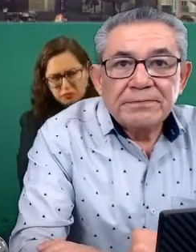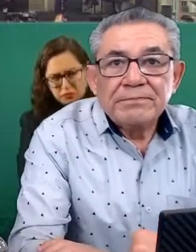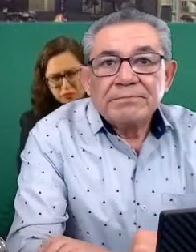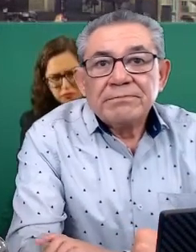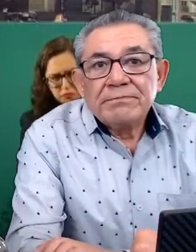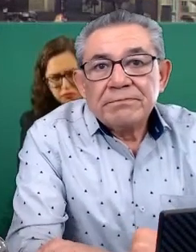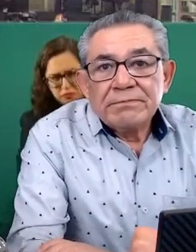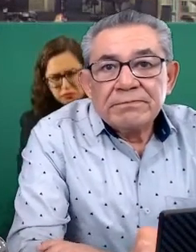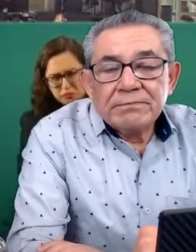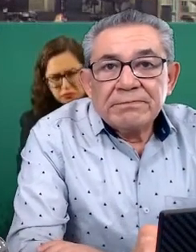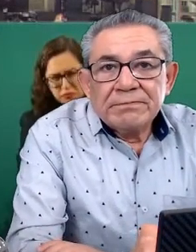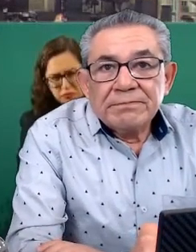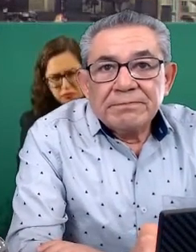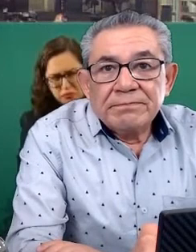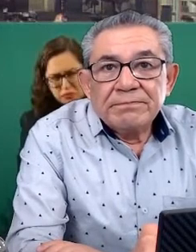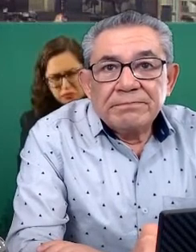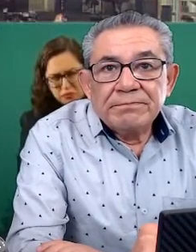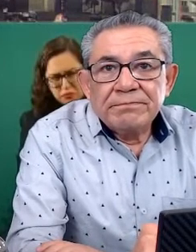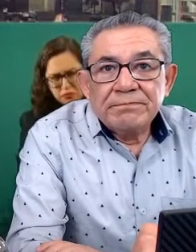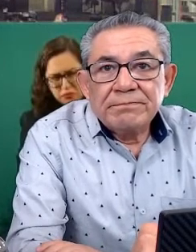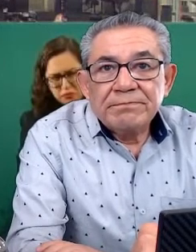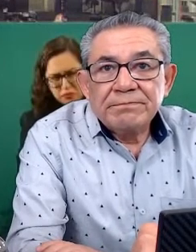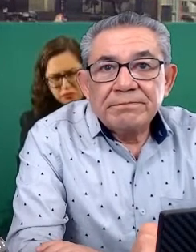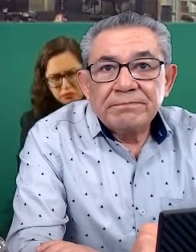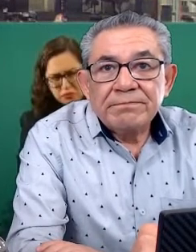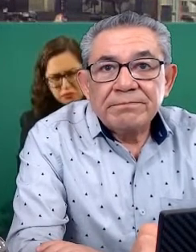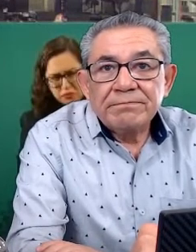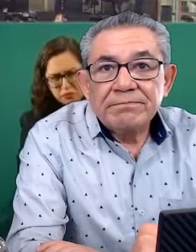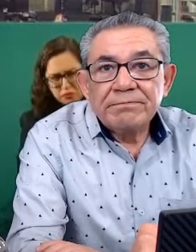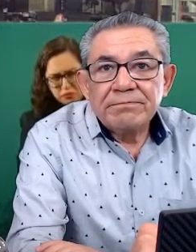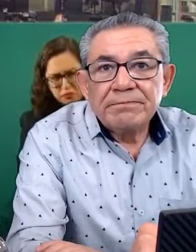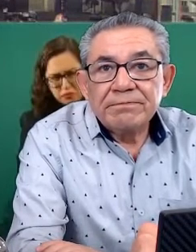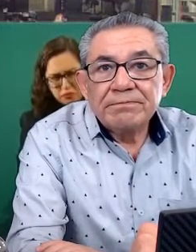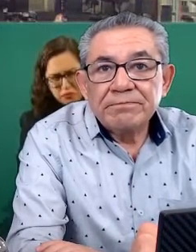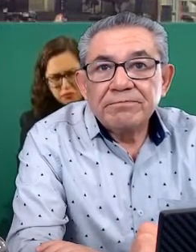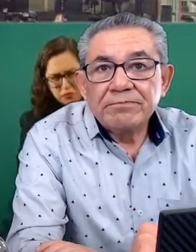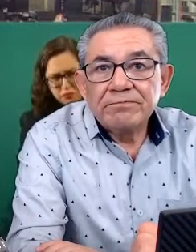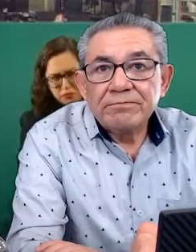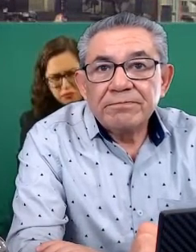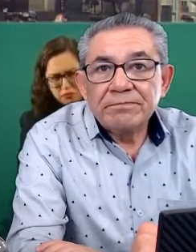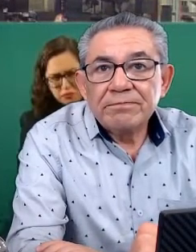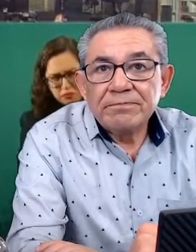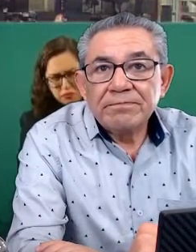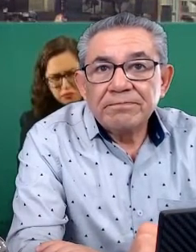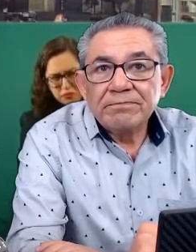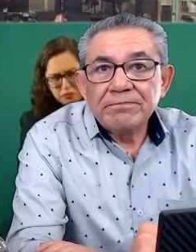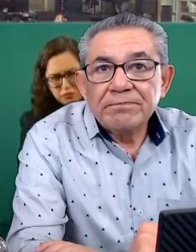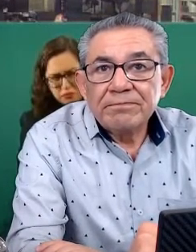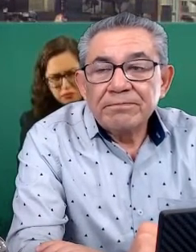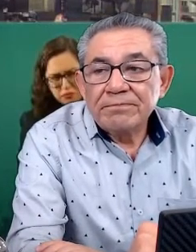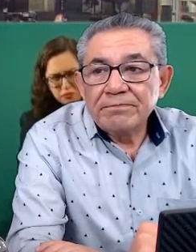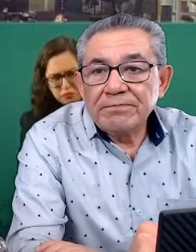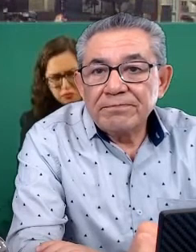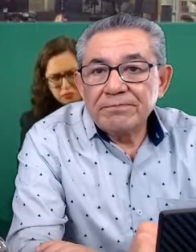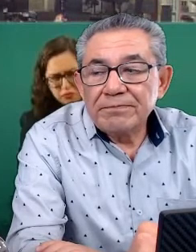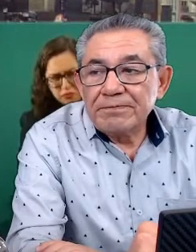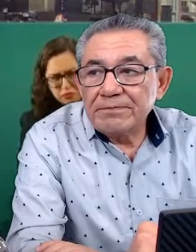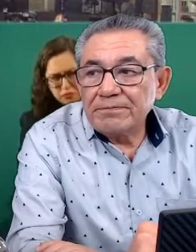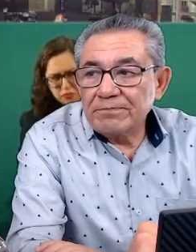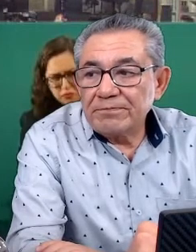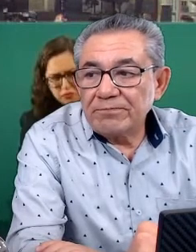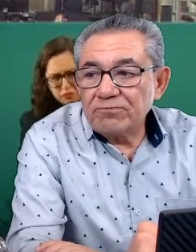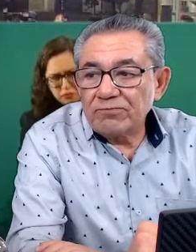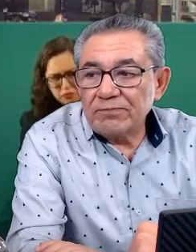ya terminan poniendo regidores, que terminan poniendo al secretario de Seguridad Pública, luego se brincan la baranda y se